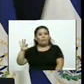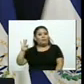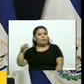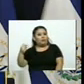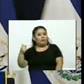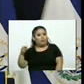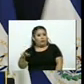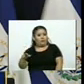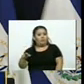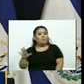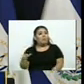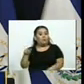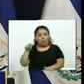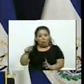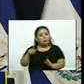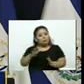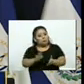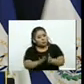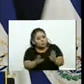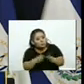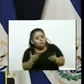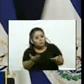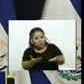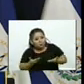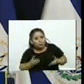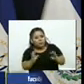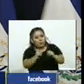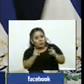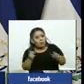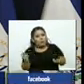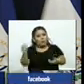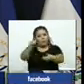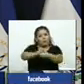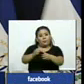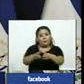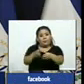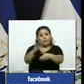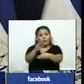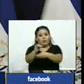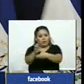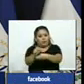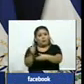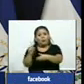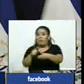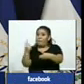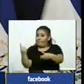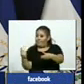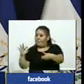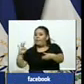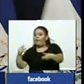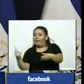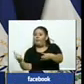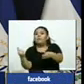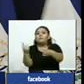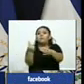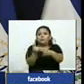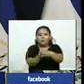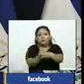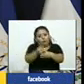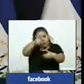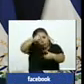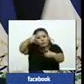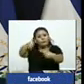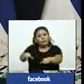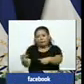República porque ha abierto sus puertas de par en par para trabajar de la mano con la CICIG. De hecho, tuvo su propia, han hecho su propio